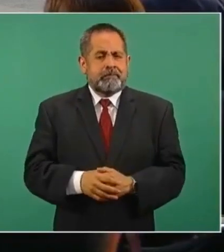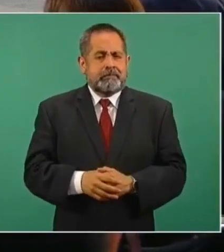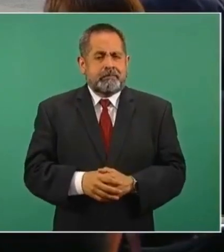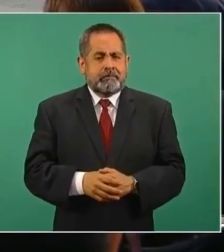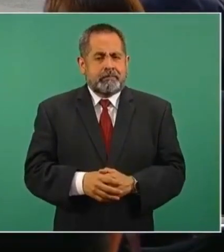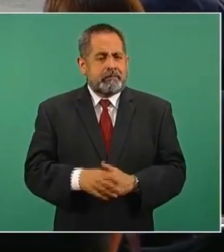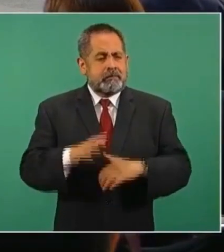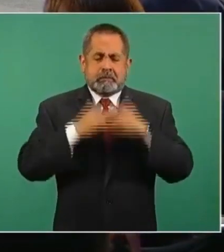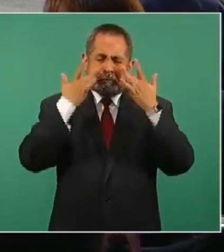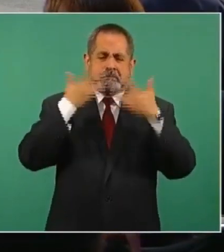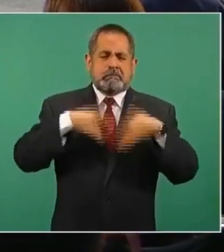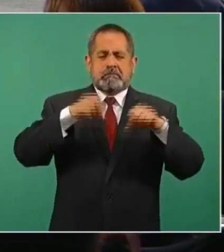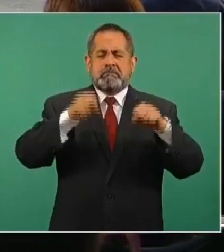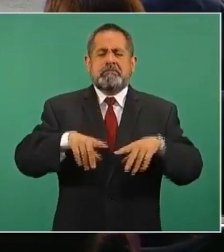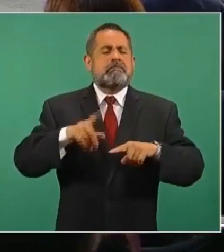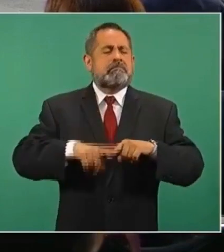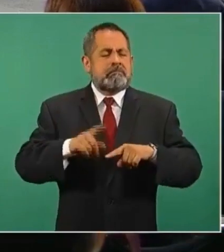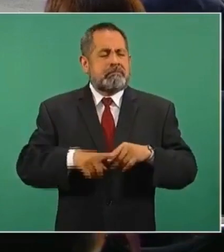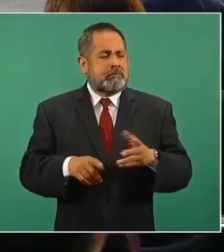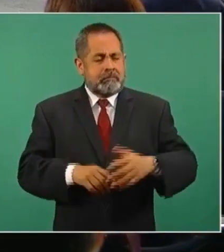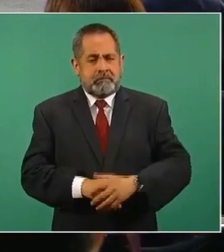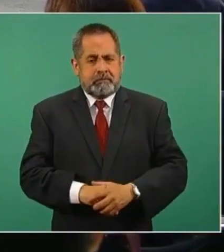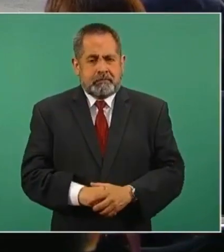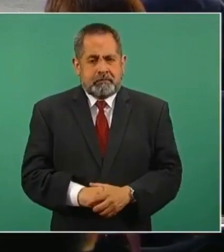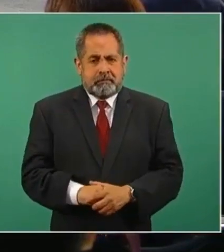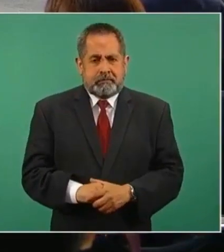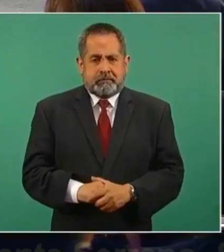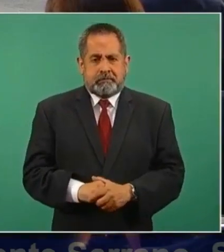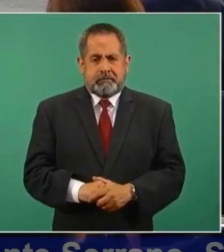Por renuncia. Sí.